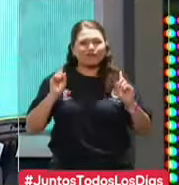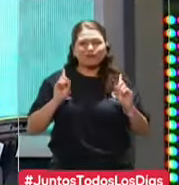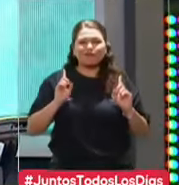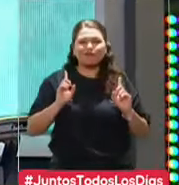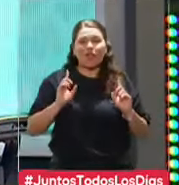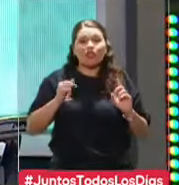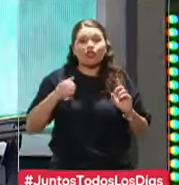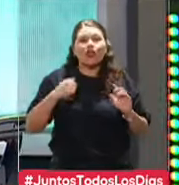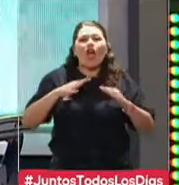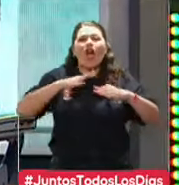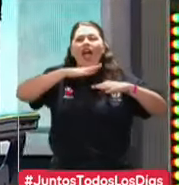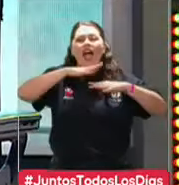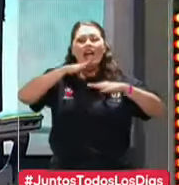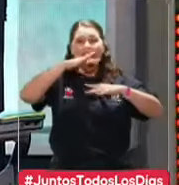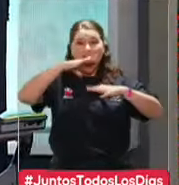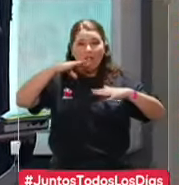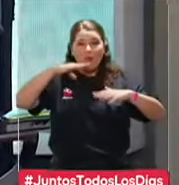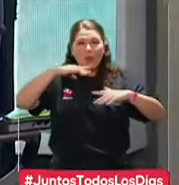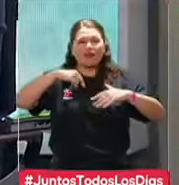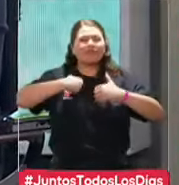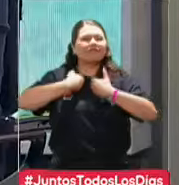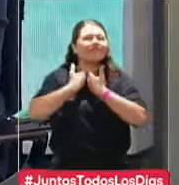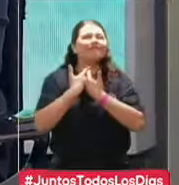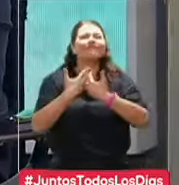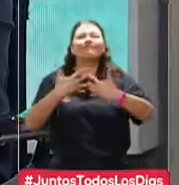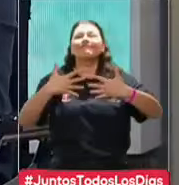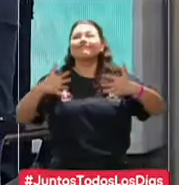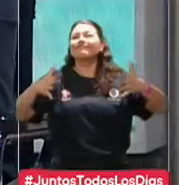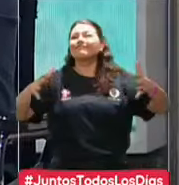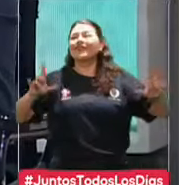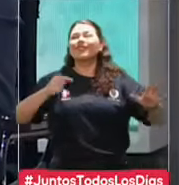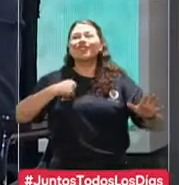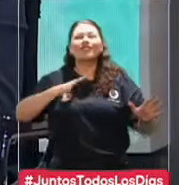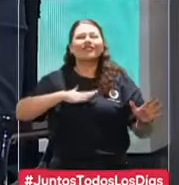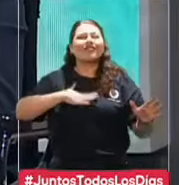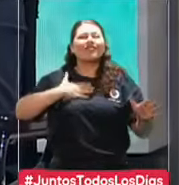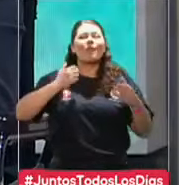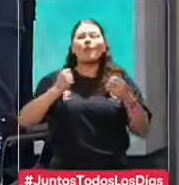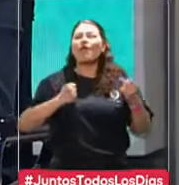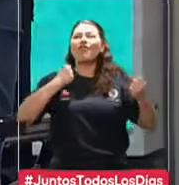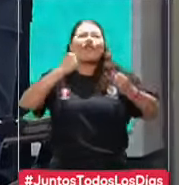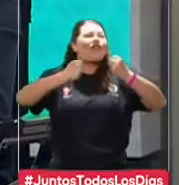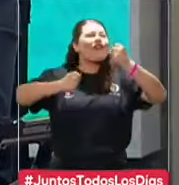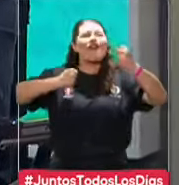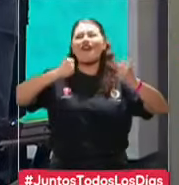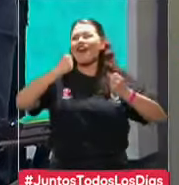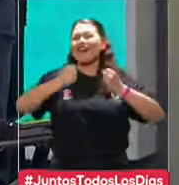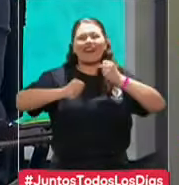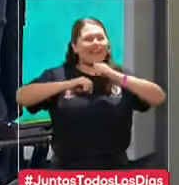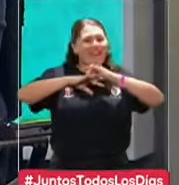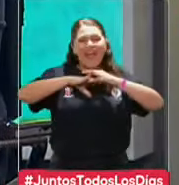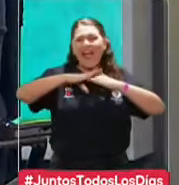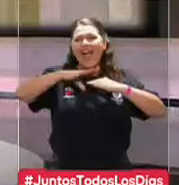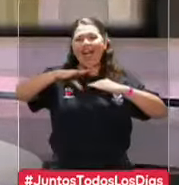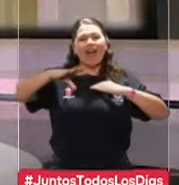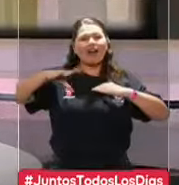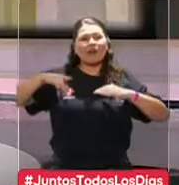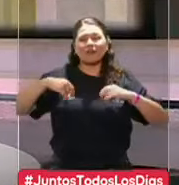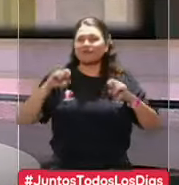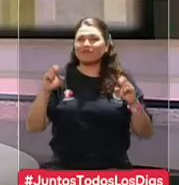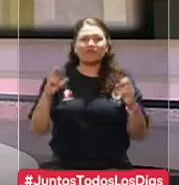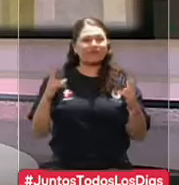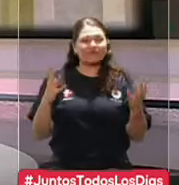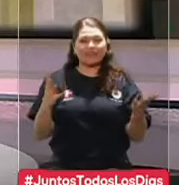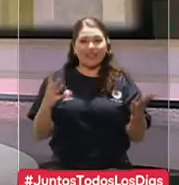yo en el agua soy libre, de verdad, yo puedo, siento que hasta puedo correr en el agua. Es impresionante, es